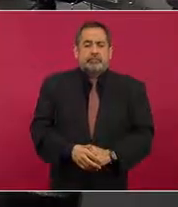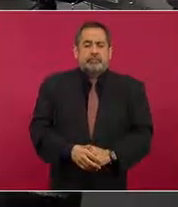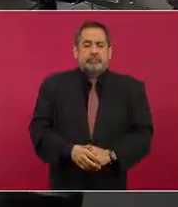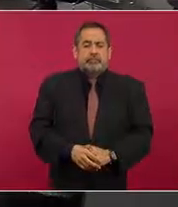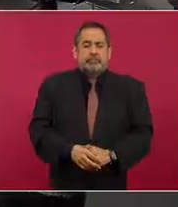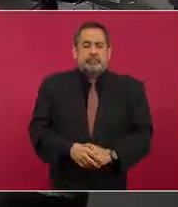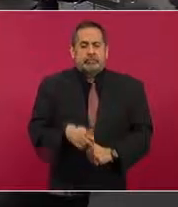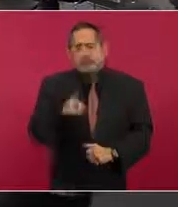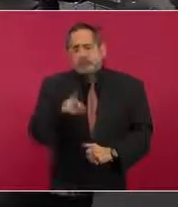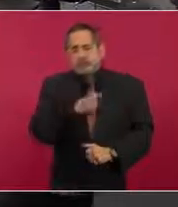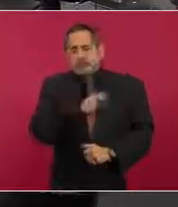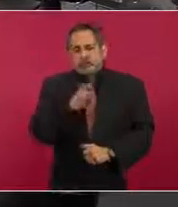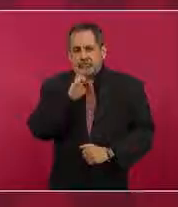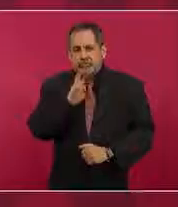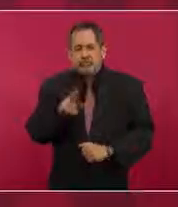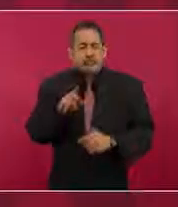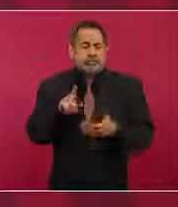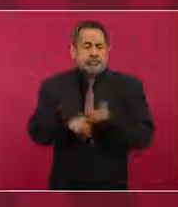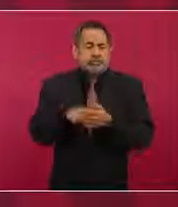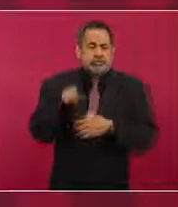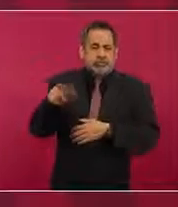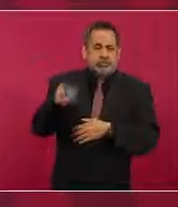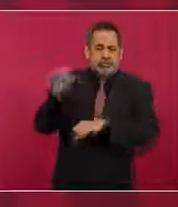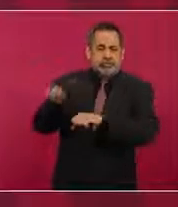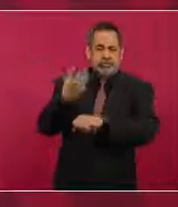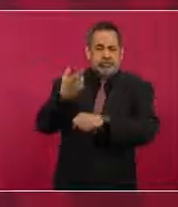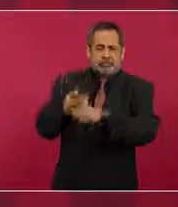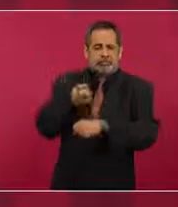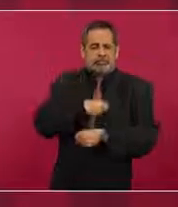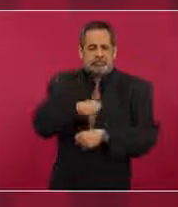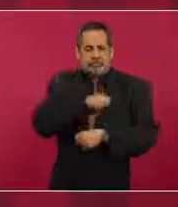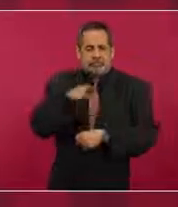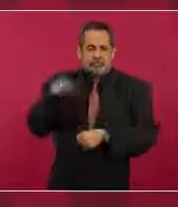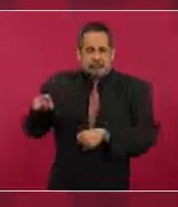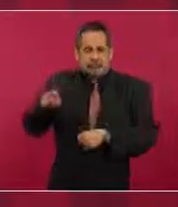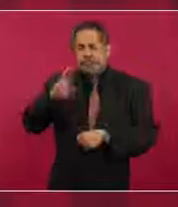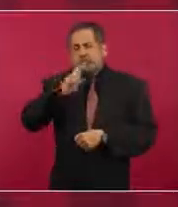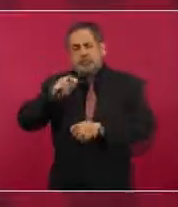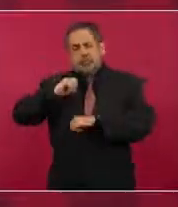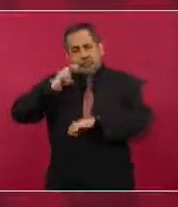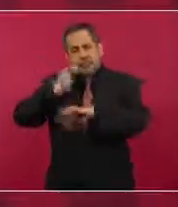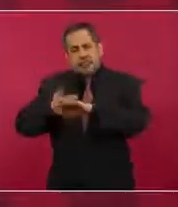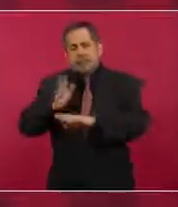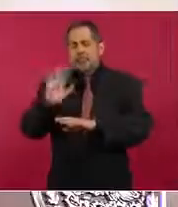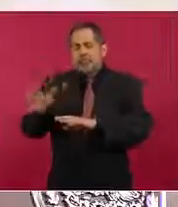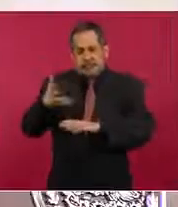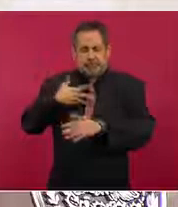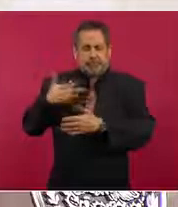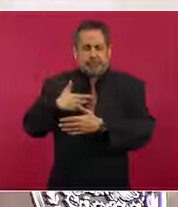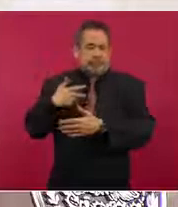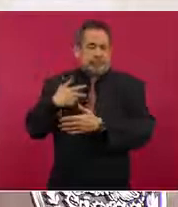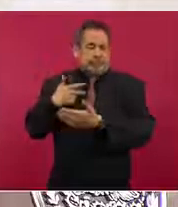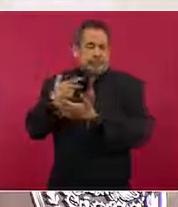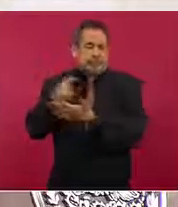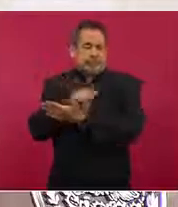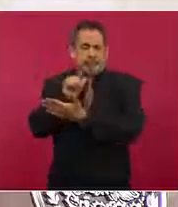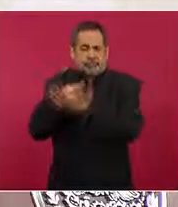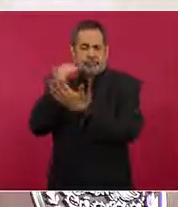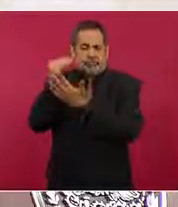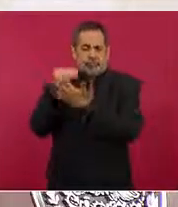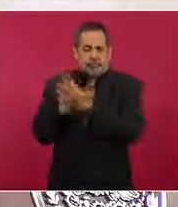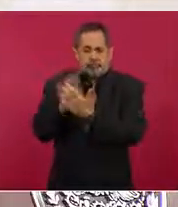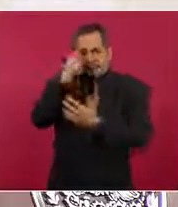puede resolver la Secretaría de Salud. Ya hay una política sobre la aplicación